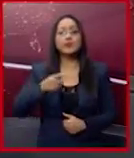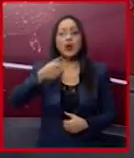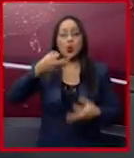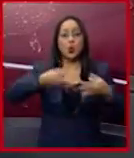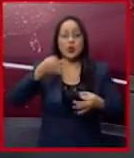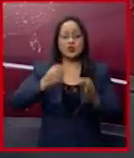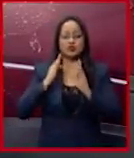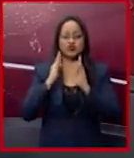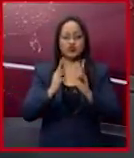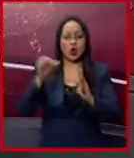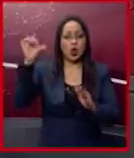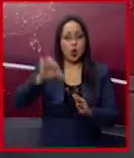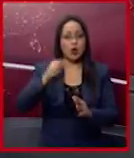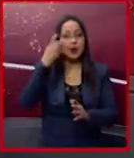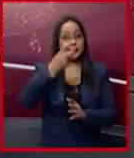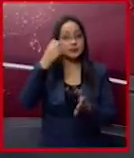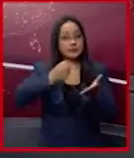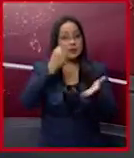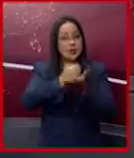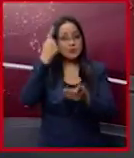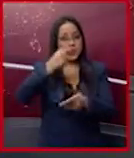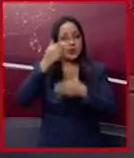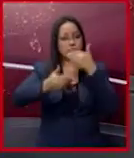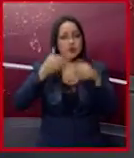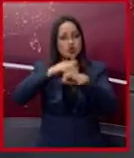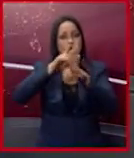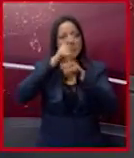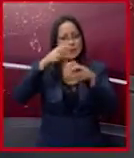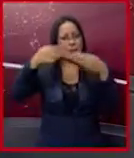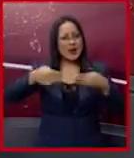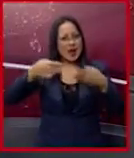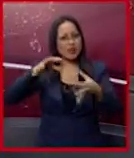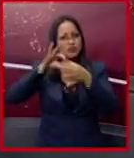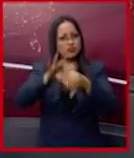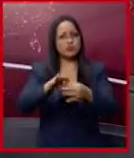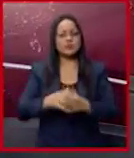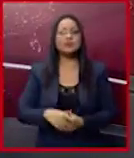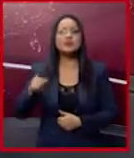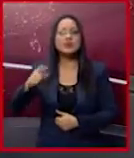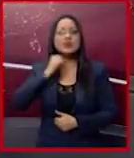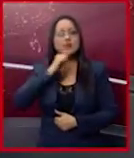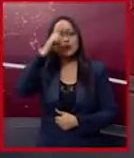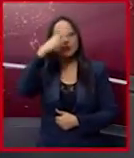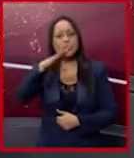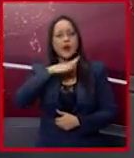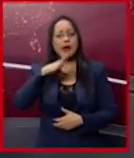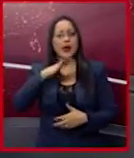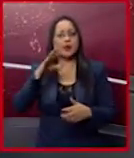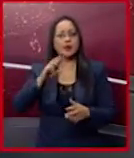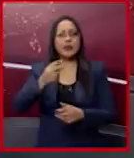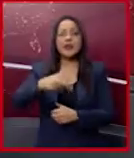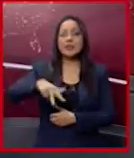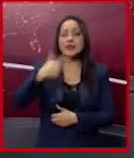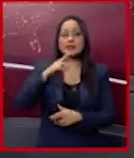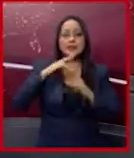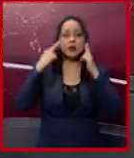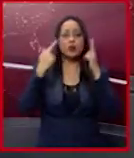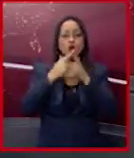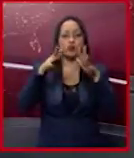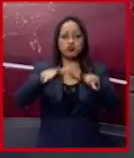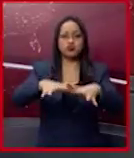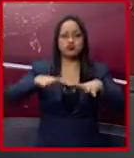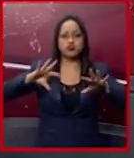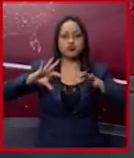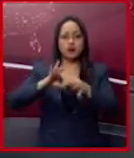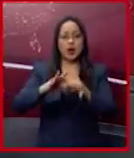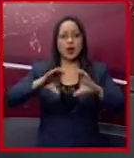orales como el proceso para desahogar controversias en materia mercantil. En la sede del Senado de la República se realizó la 13ª Asamblea Plenaria